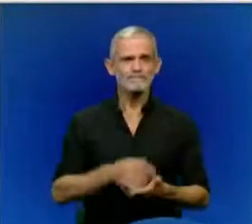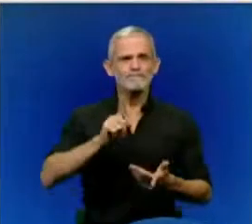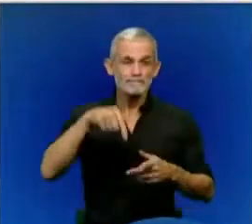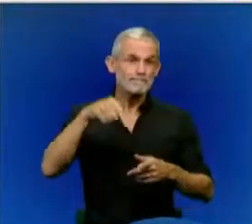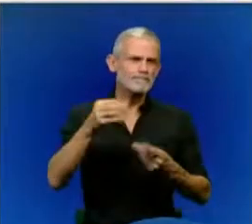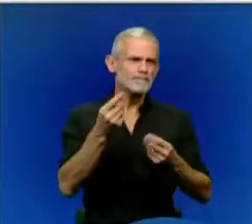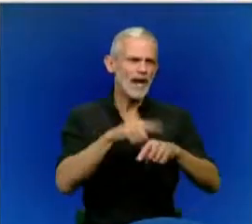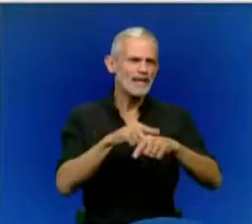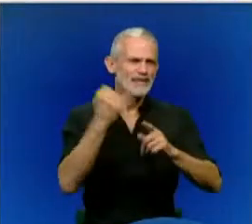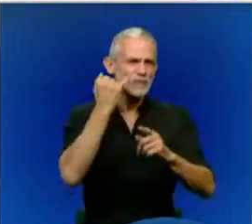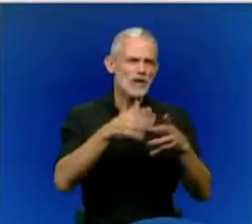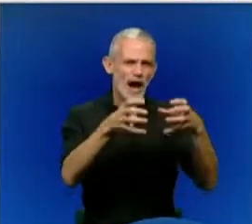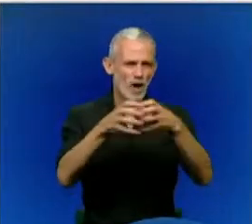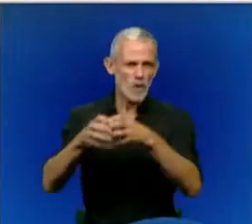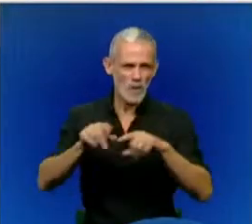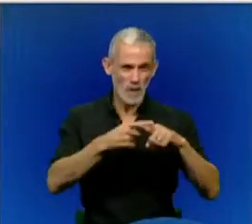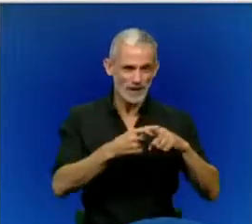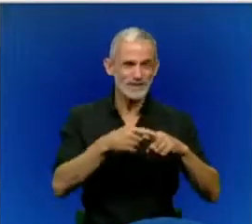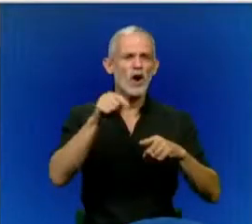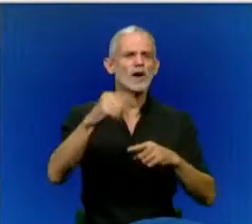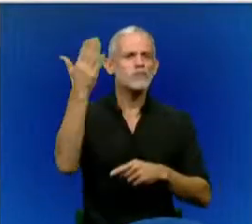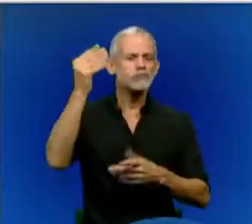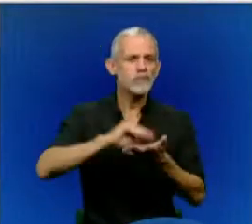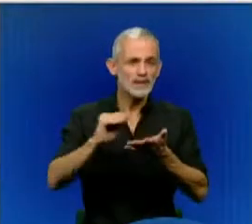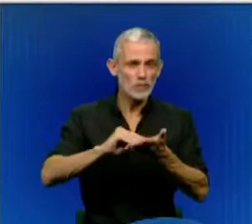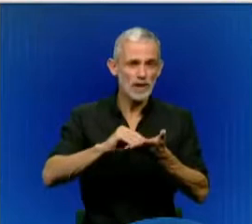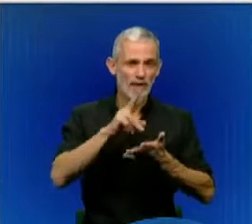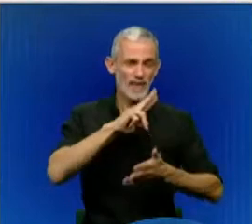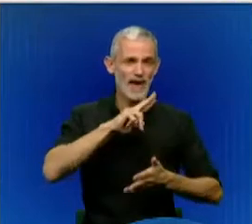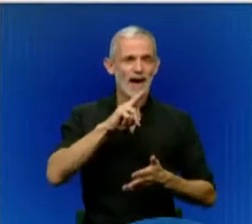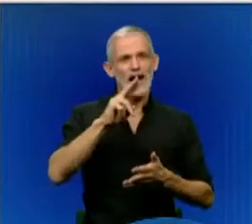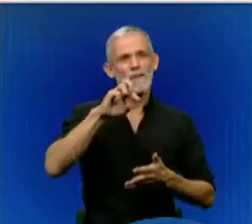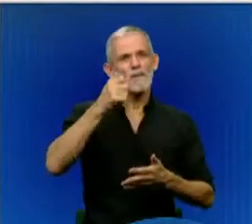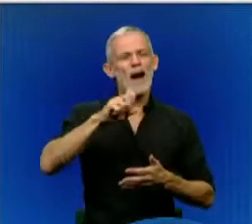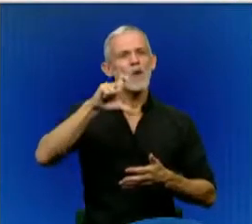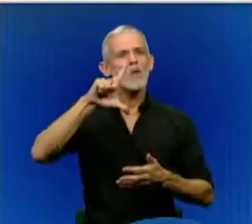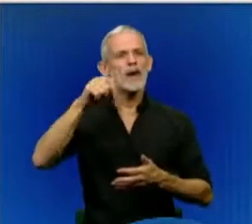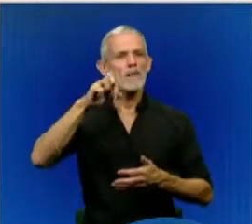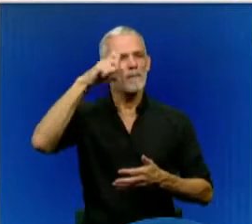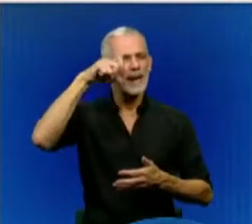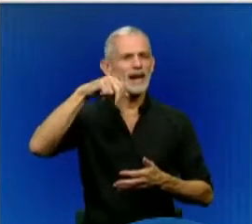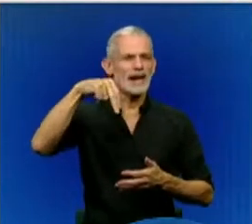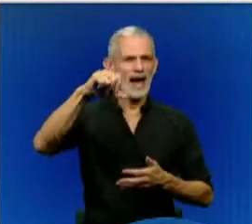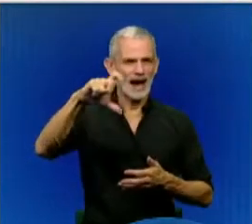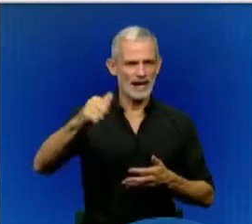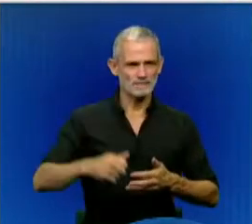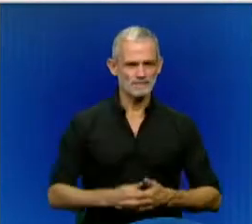Ingresando en los tiempos de bloques, tiene la palabra la diputada Paula Andrea Penacá.